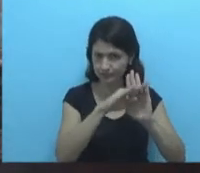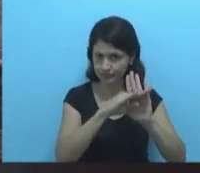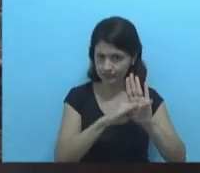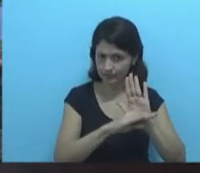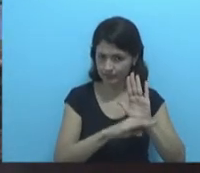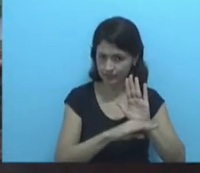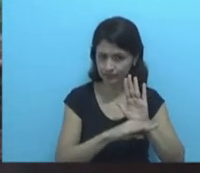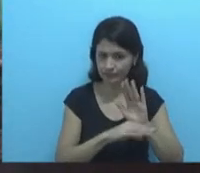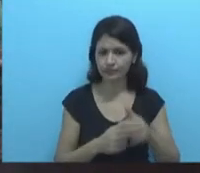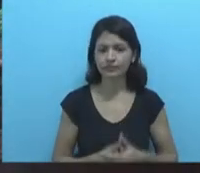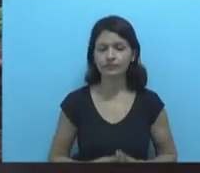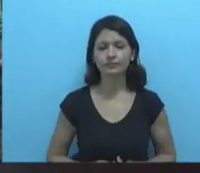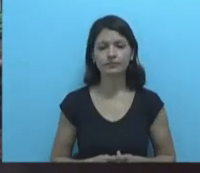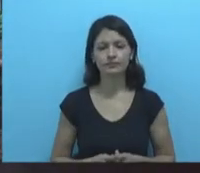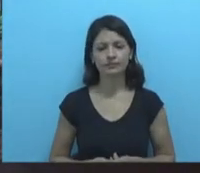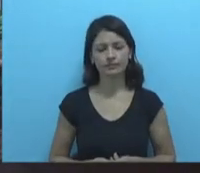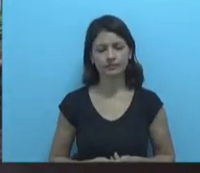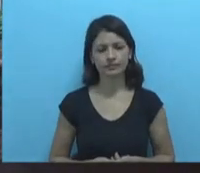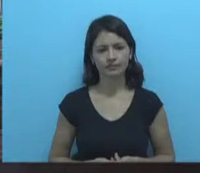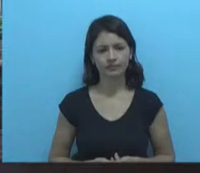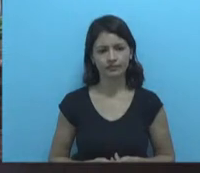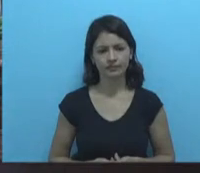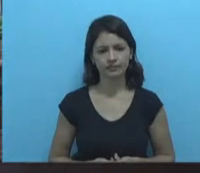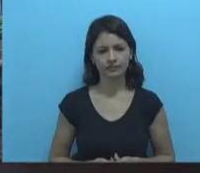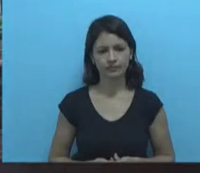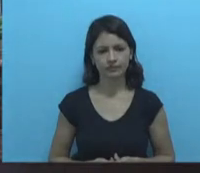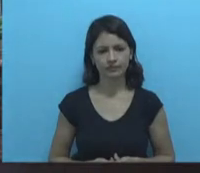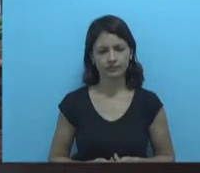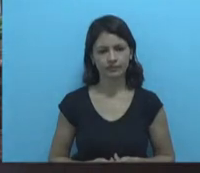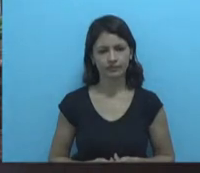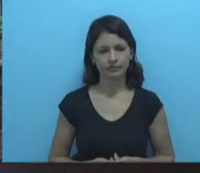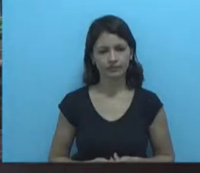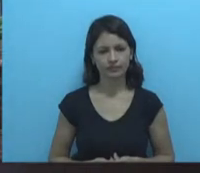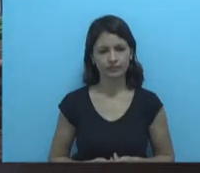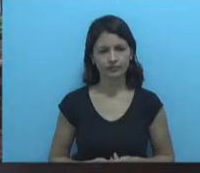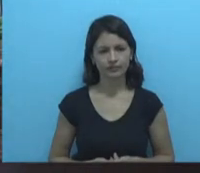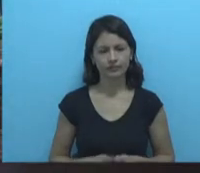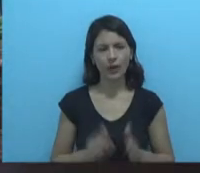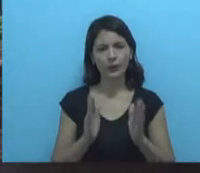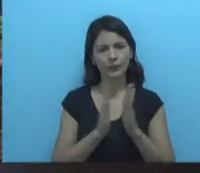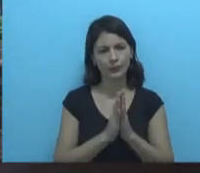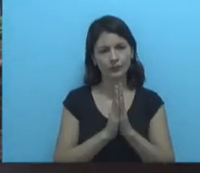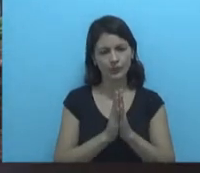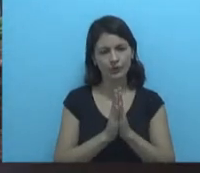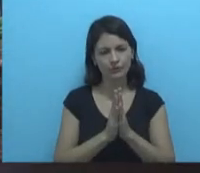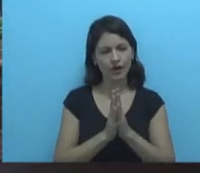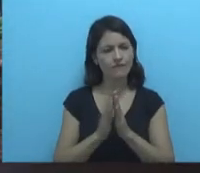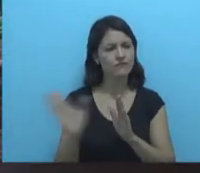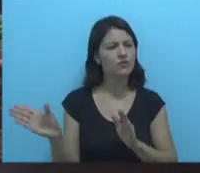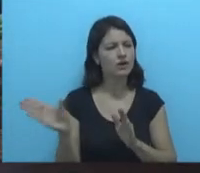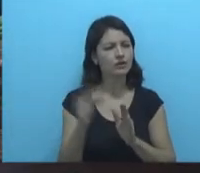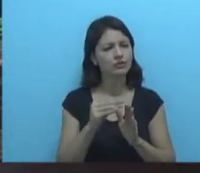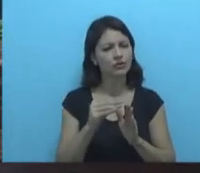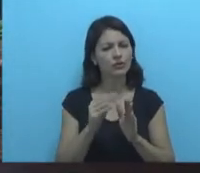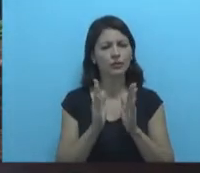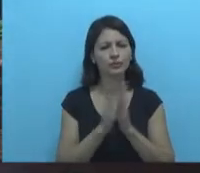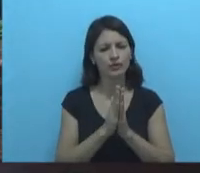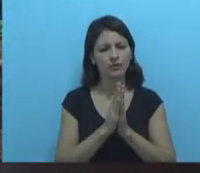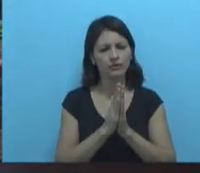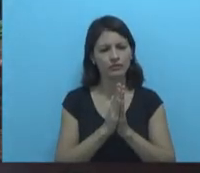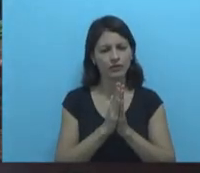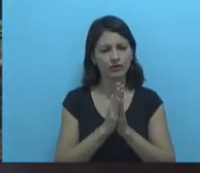recientemente por la Secretaría Parlamentaria. Lo que les ruego a las diputadas y diputados presentes es